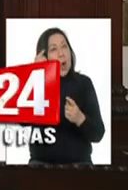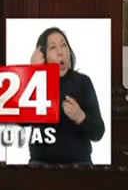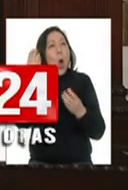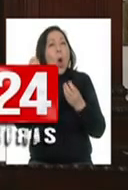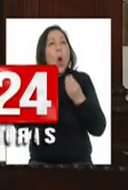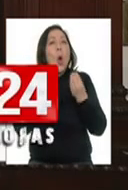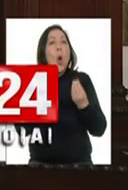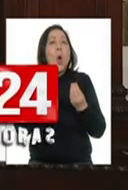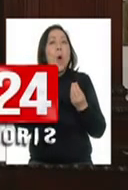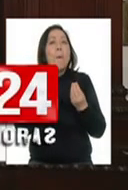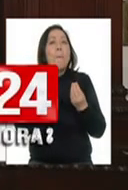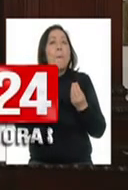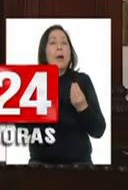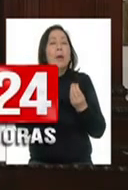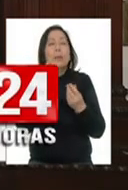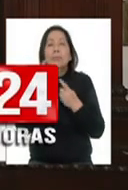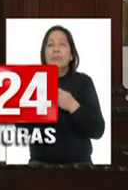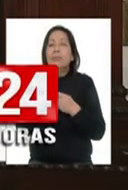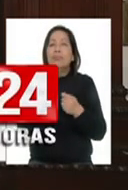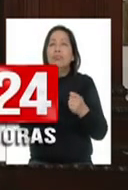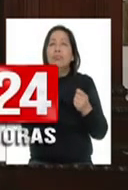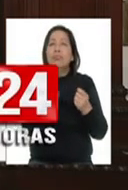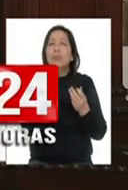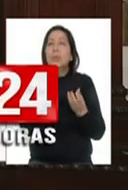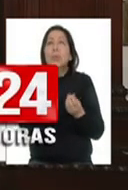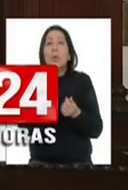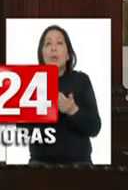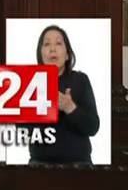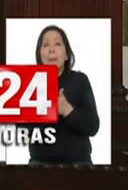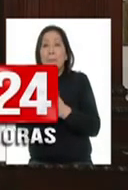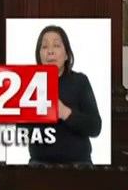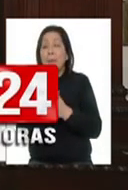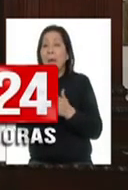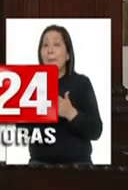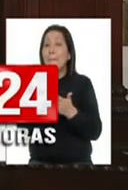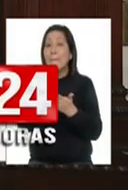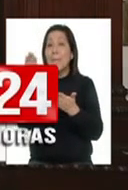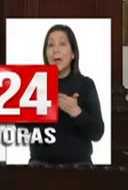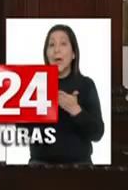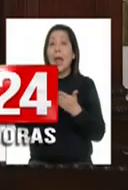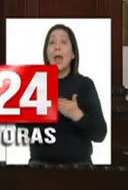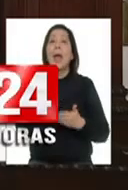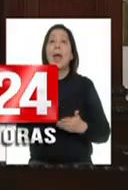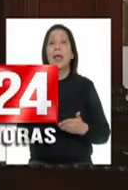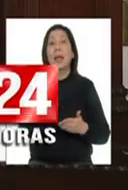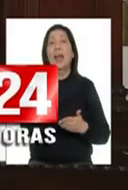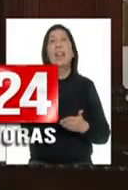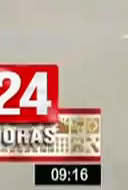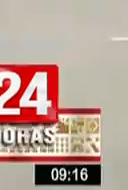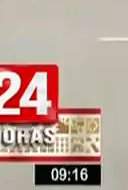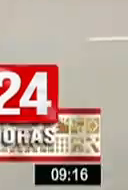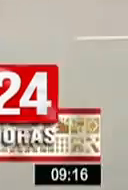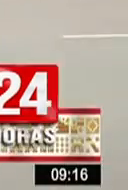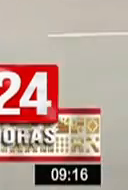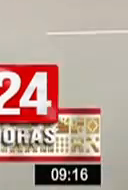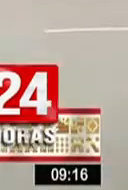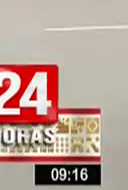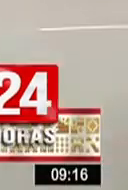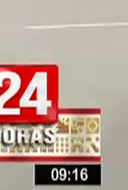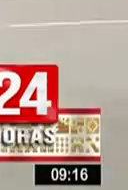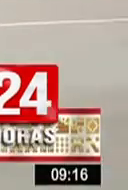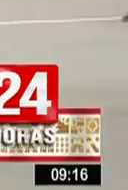de los insondables costos inherentes a cada decisión un